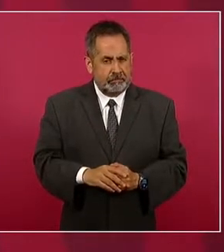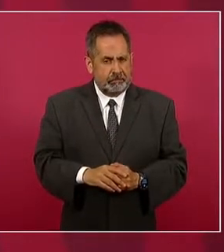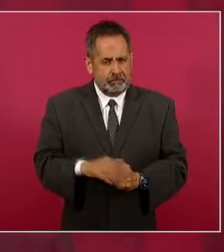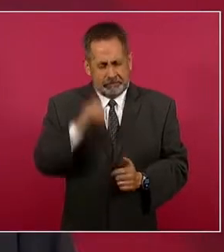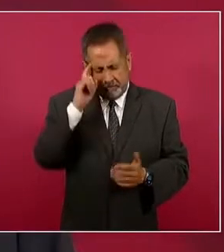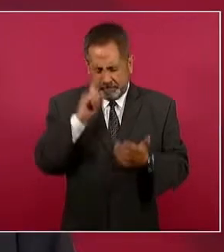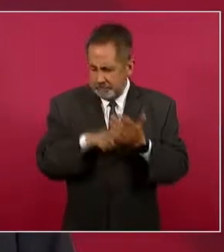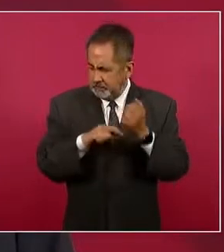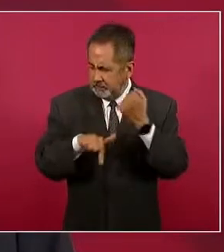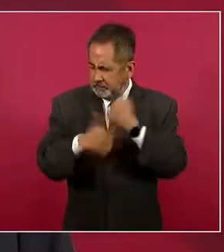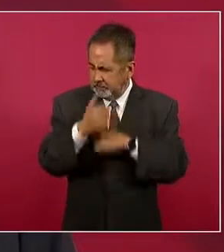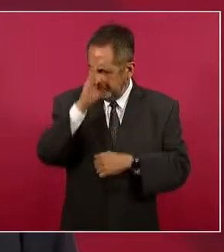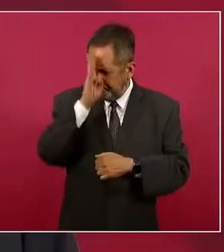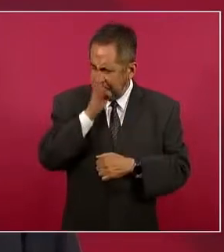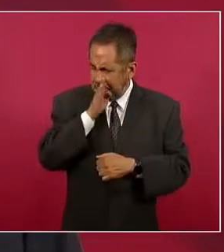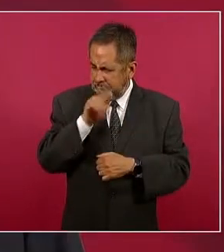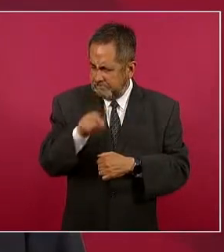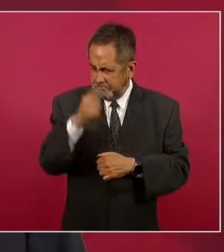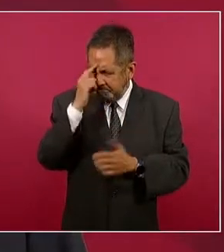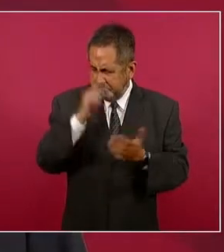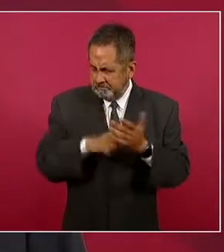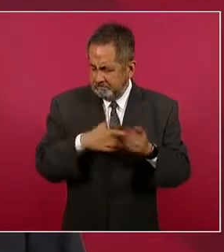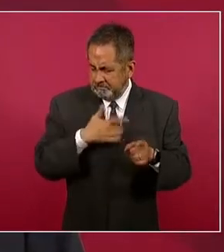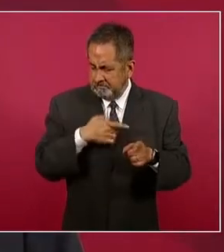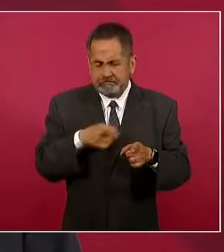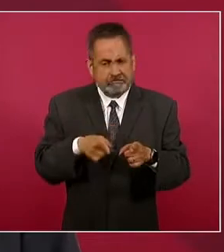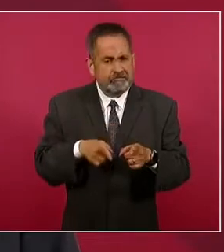Creo que a las 12 del día.